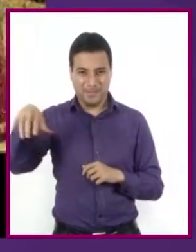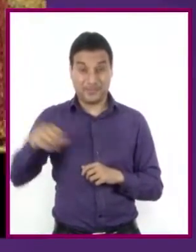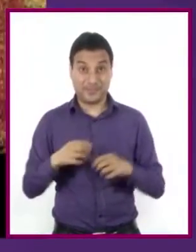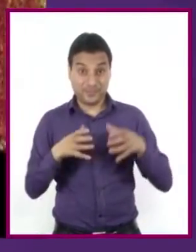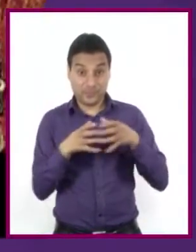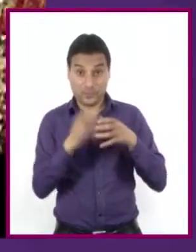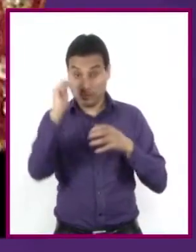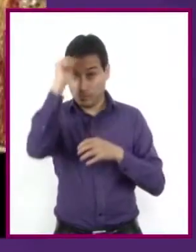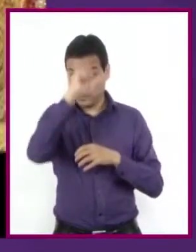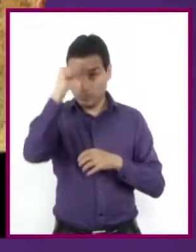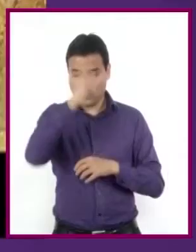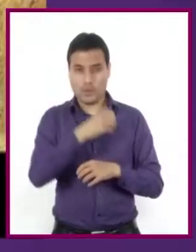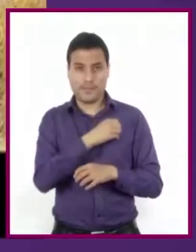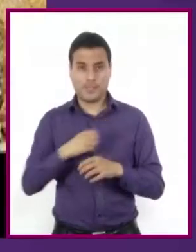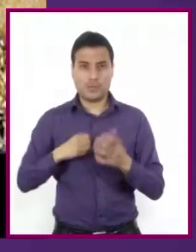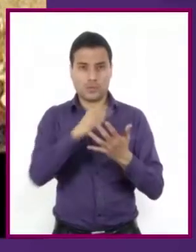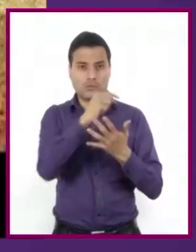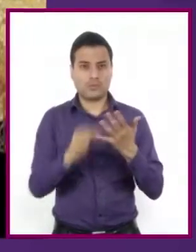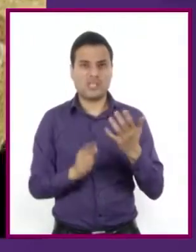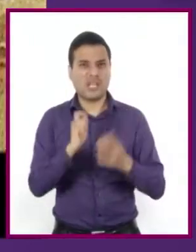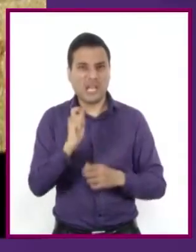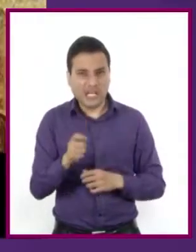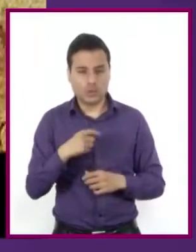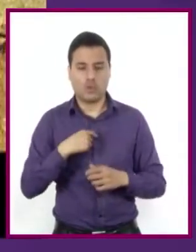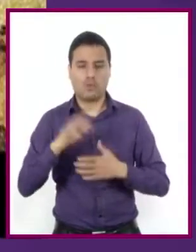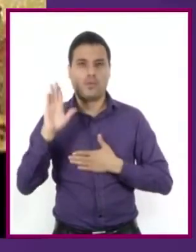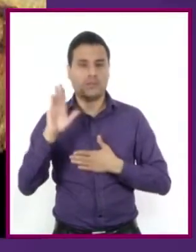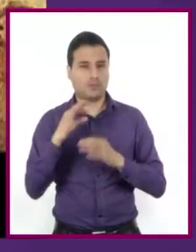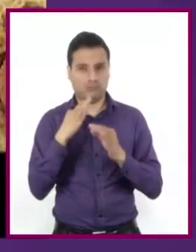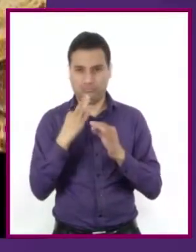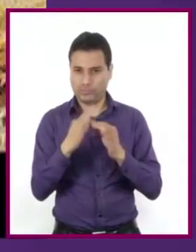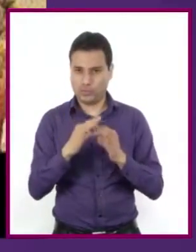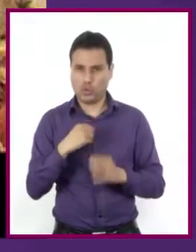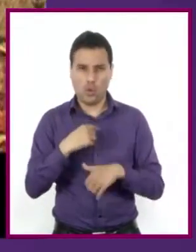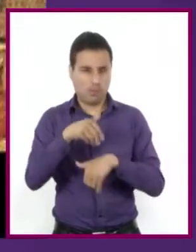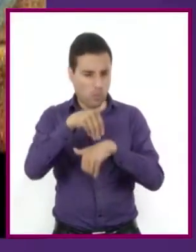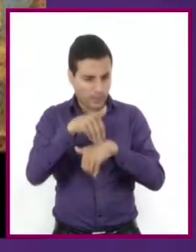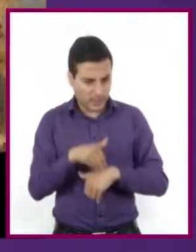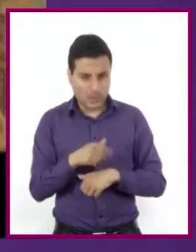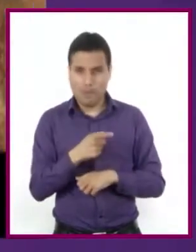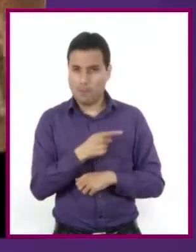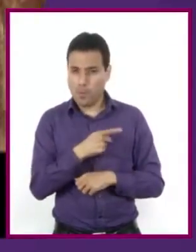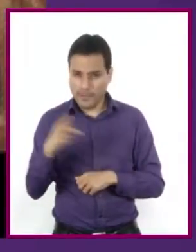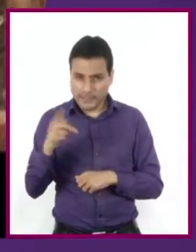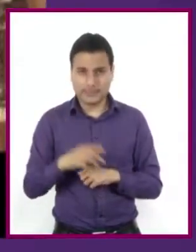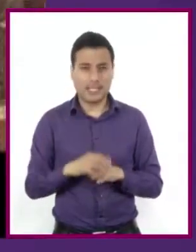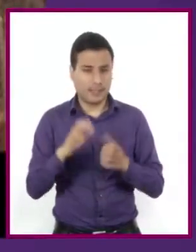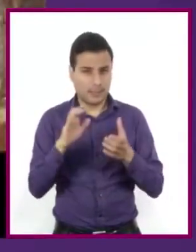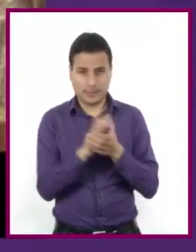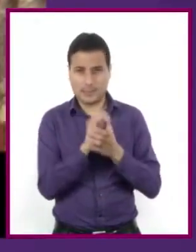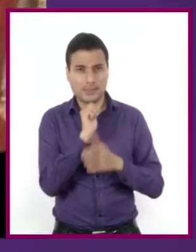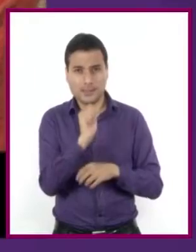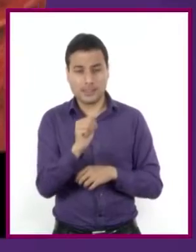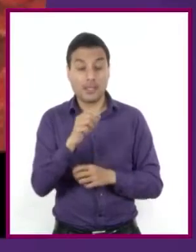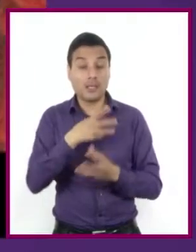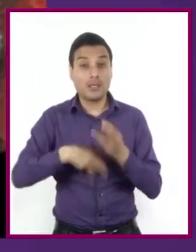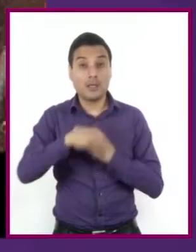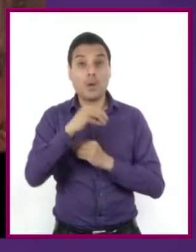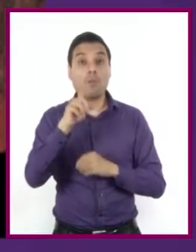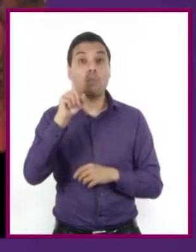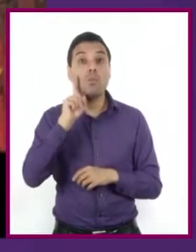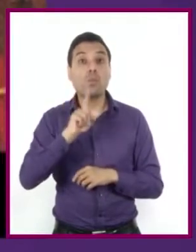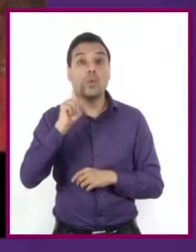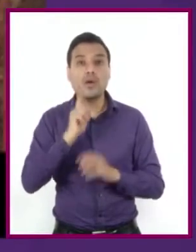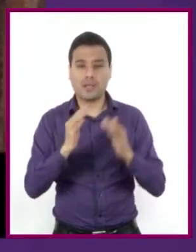obligación tenían que cumplir con sus votos. Obediencia, pobreza, castidad y en el caso de las mujeres,